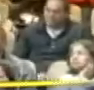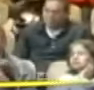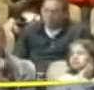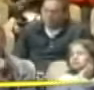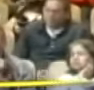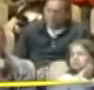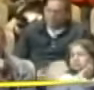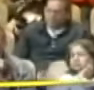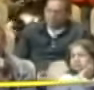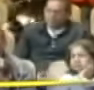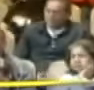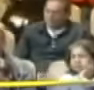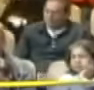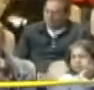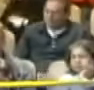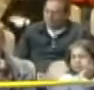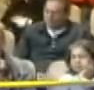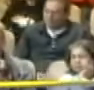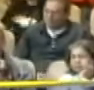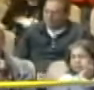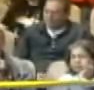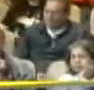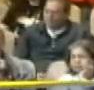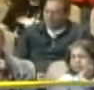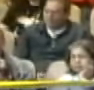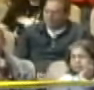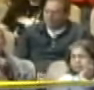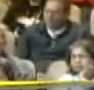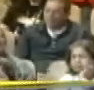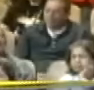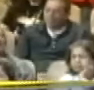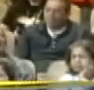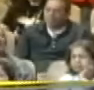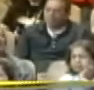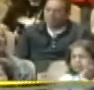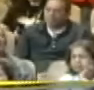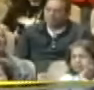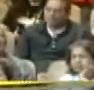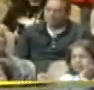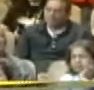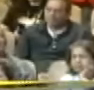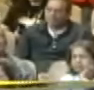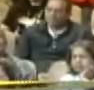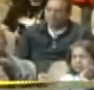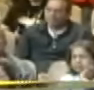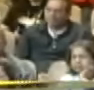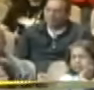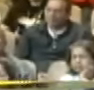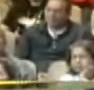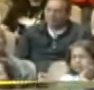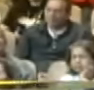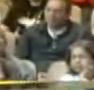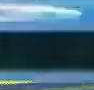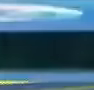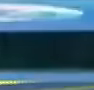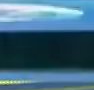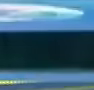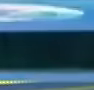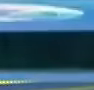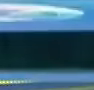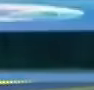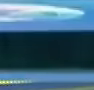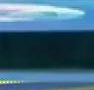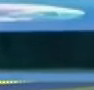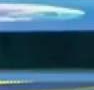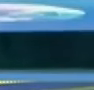escalerita. La espero en la escalerita. Silita, tómame